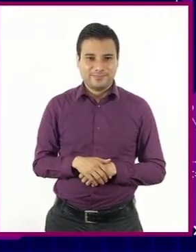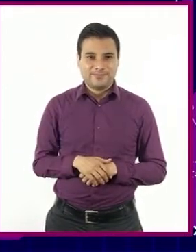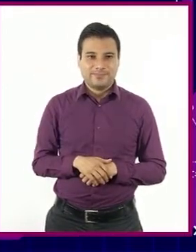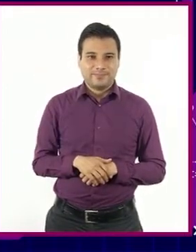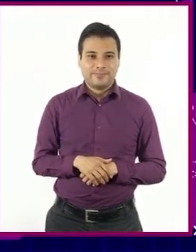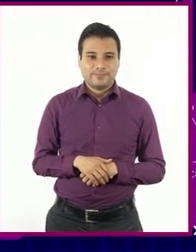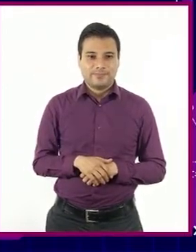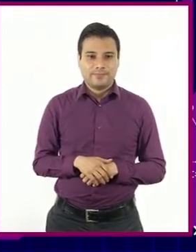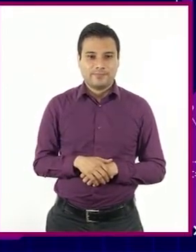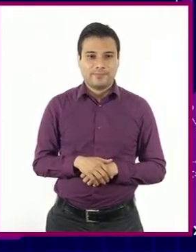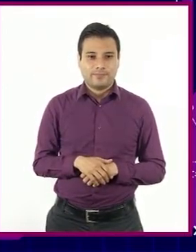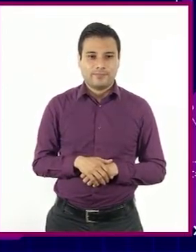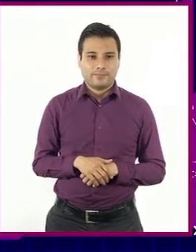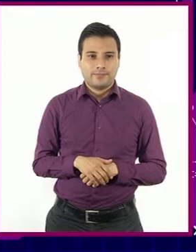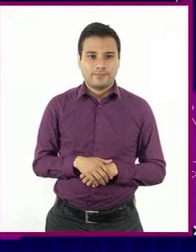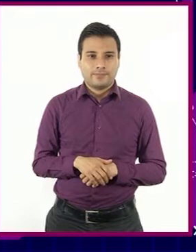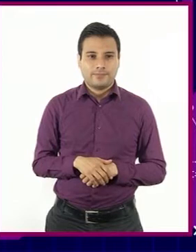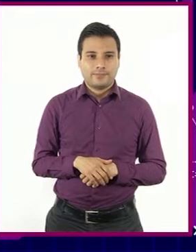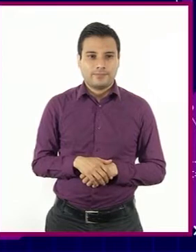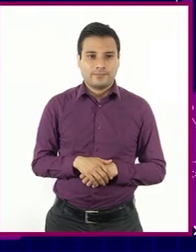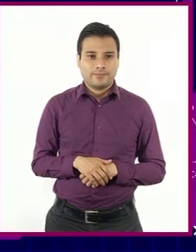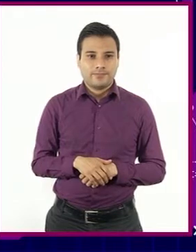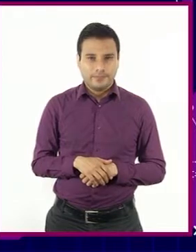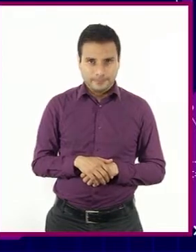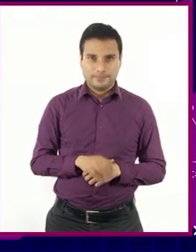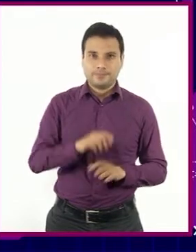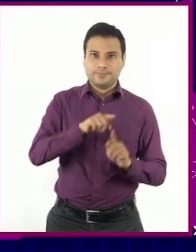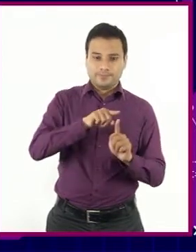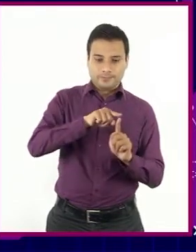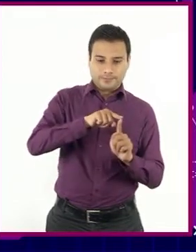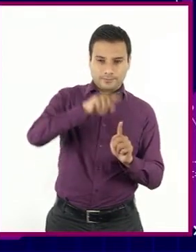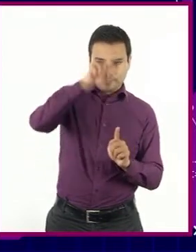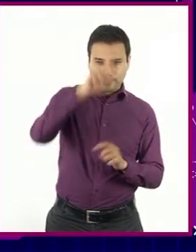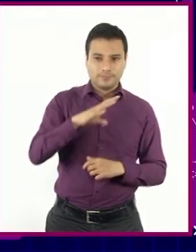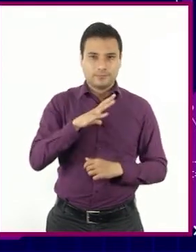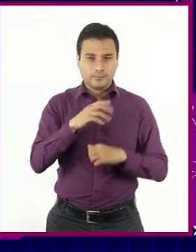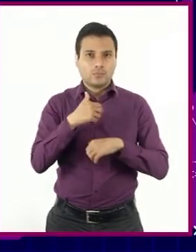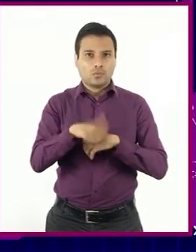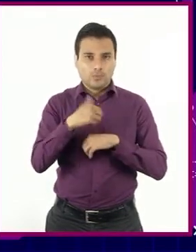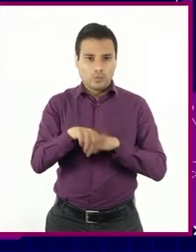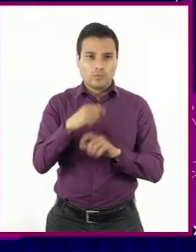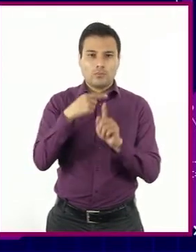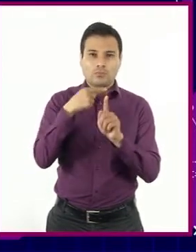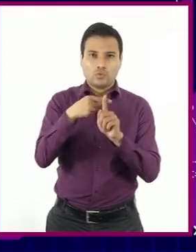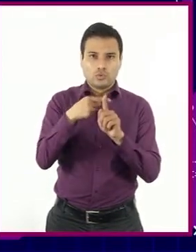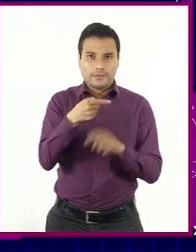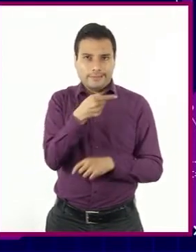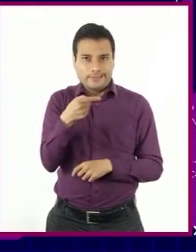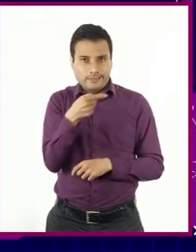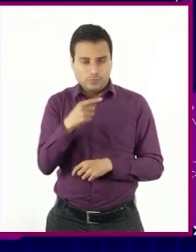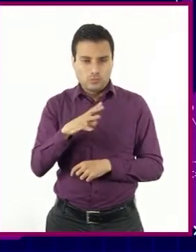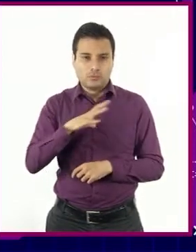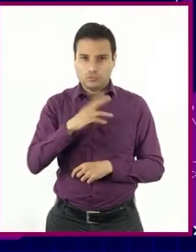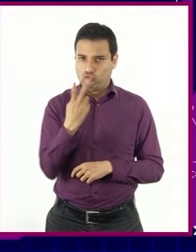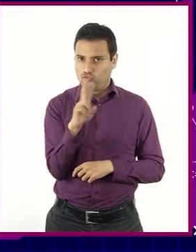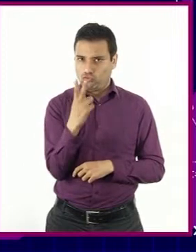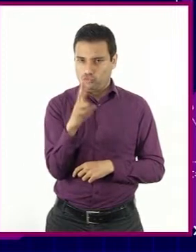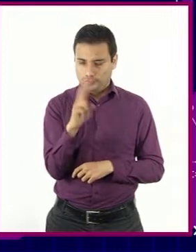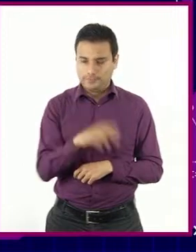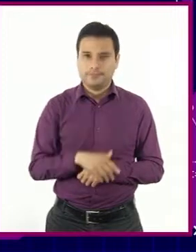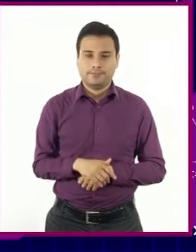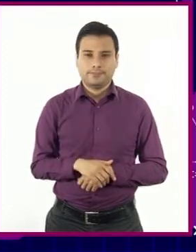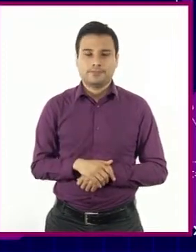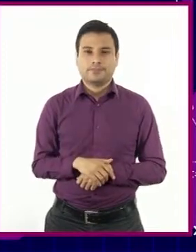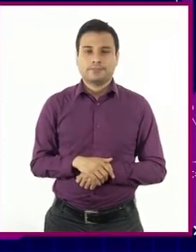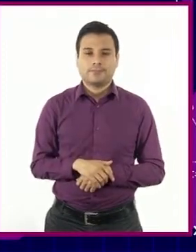vertical es diferente. Se tienen datos negativos y positivos a diferencia de la primera gráfica. Lo